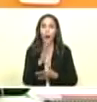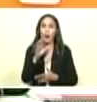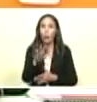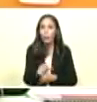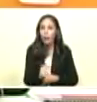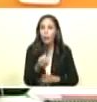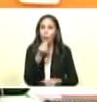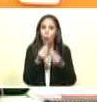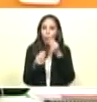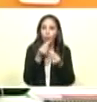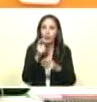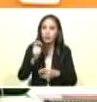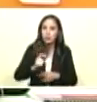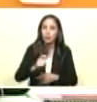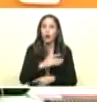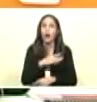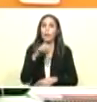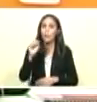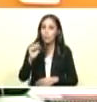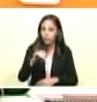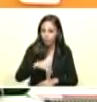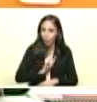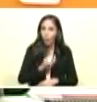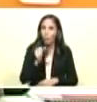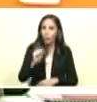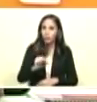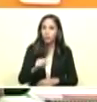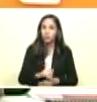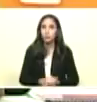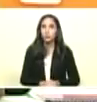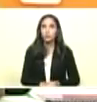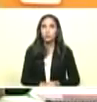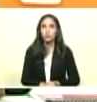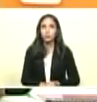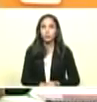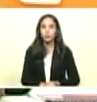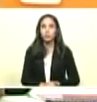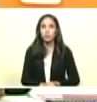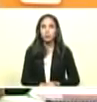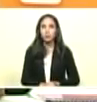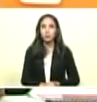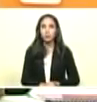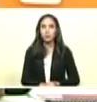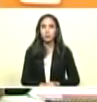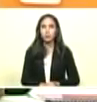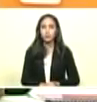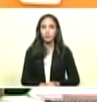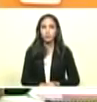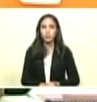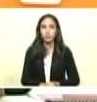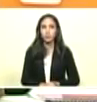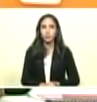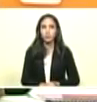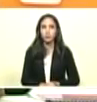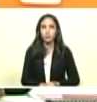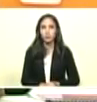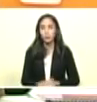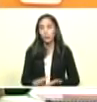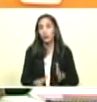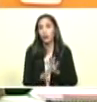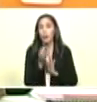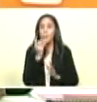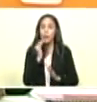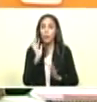necesita saltándonos el imperio colonialista del dólar. ¿Se escuchó bien? Es